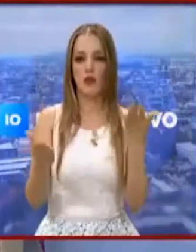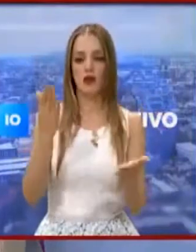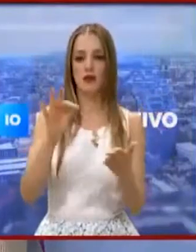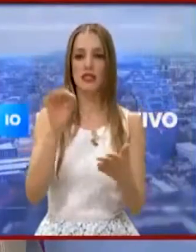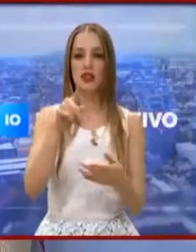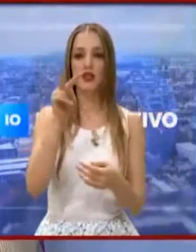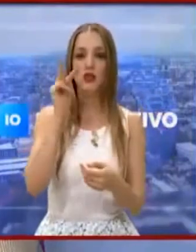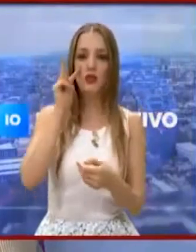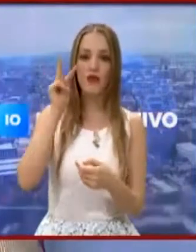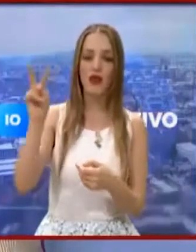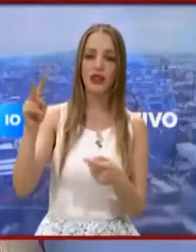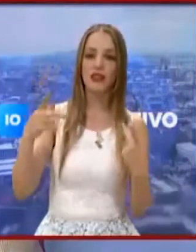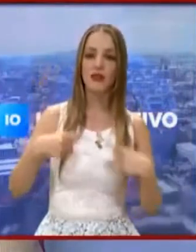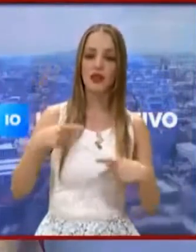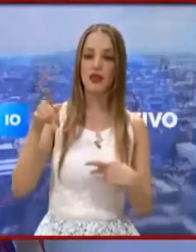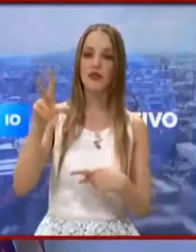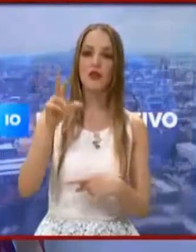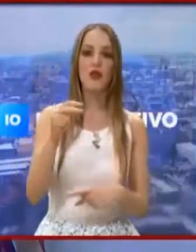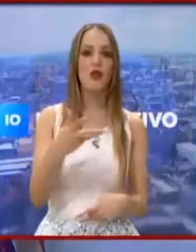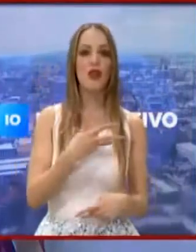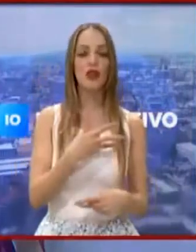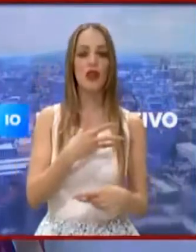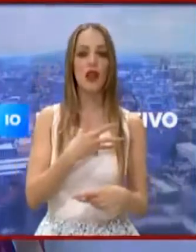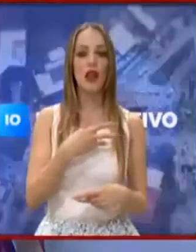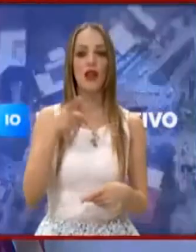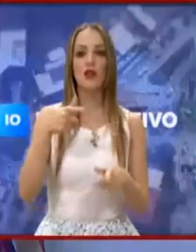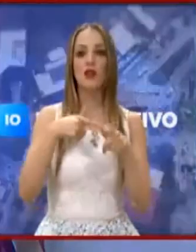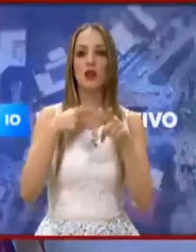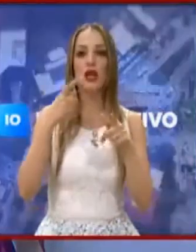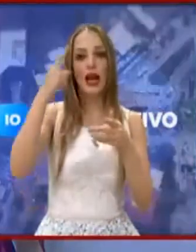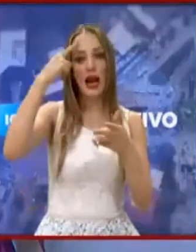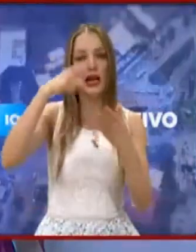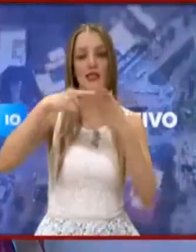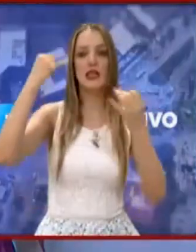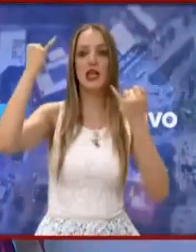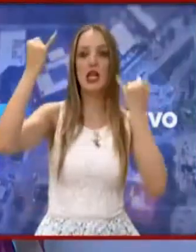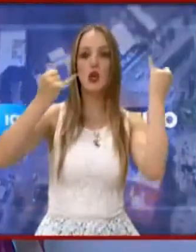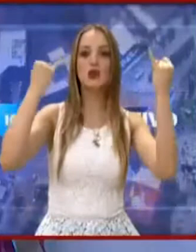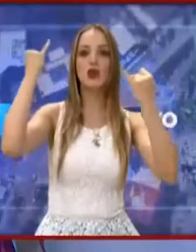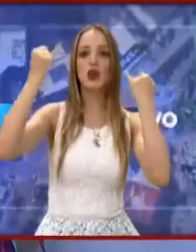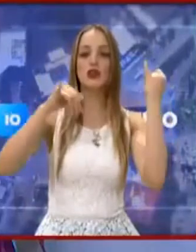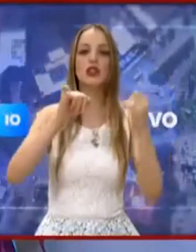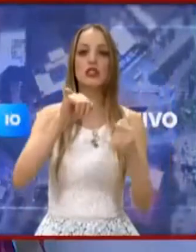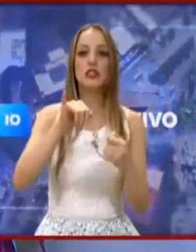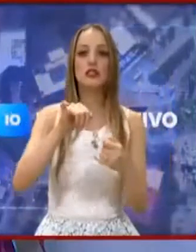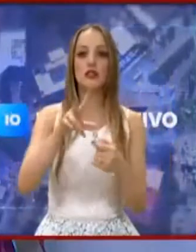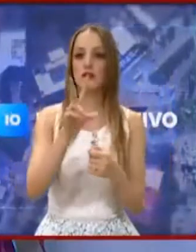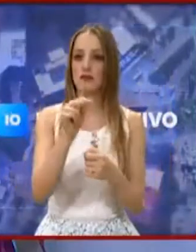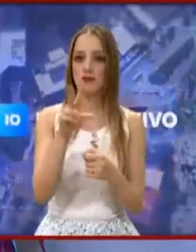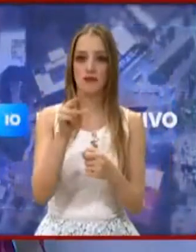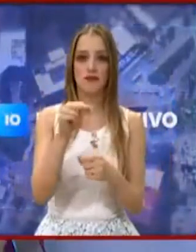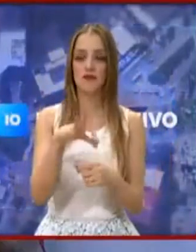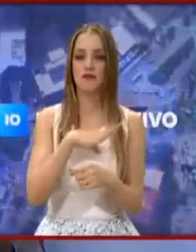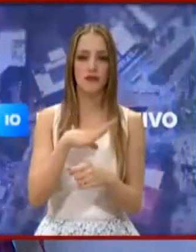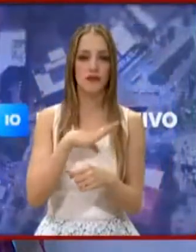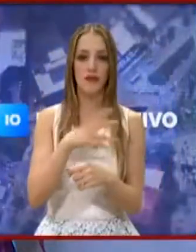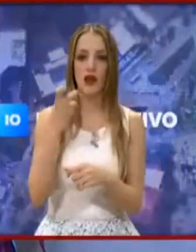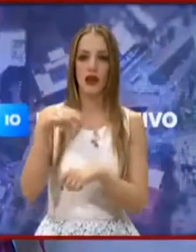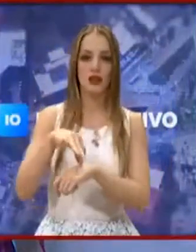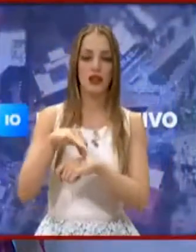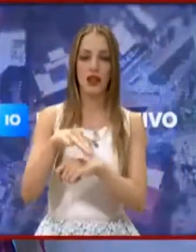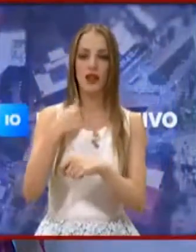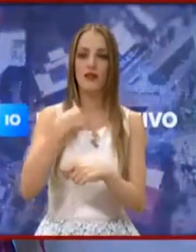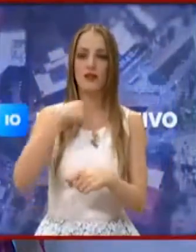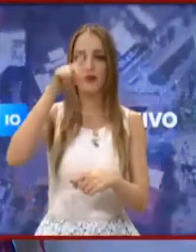tiene esto, no lo va a tener. No te hagas ilusiones ni pienses que lo va a tener. Así es que aplica estos puntos, hazlo de